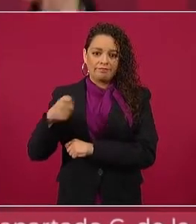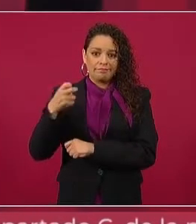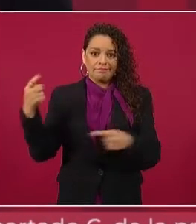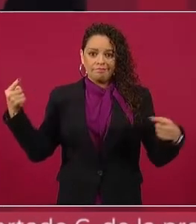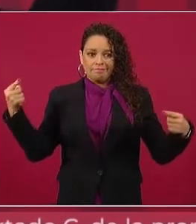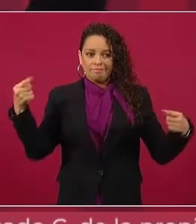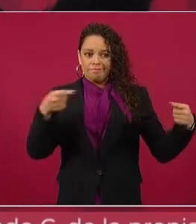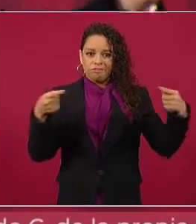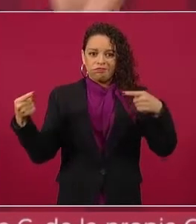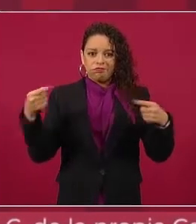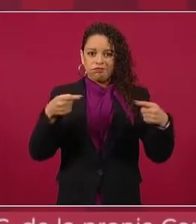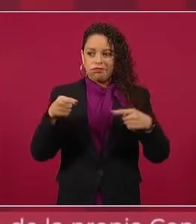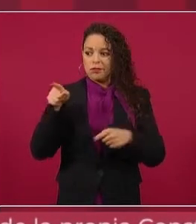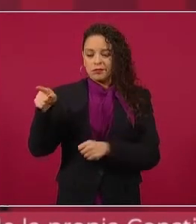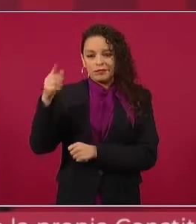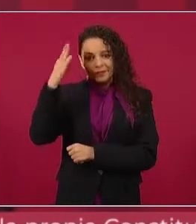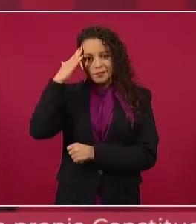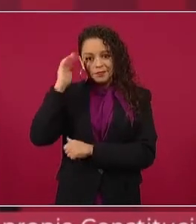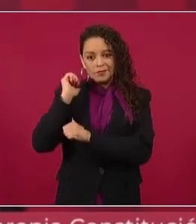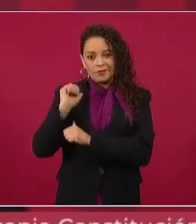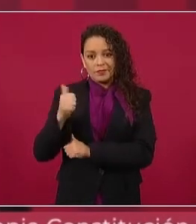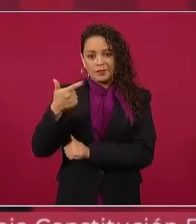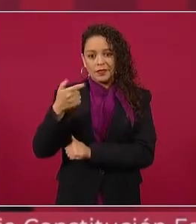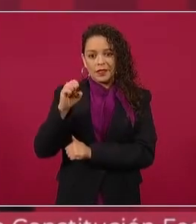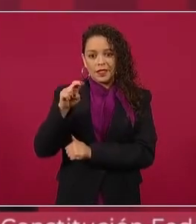que dirige Germán Larrea.